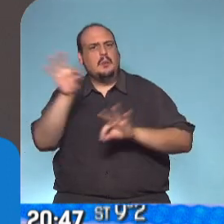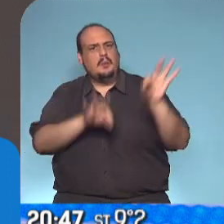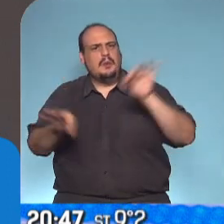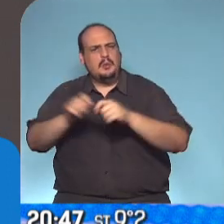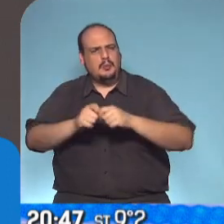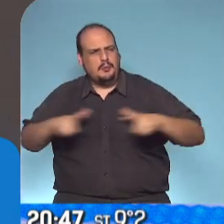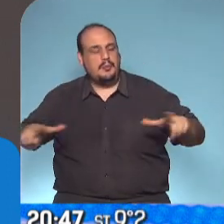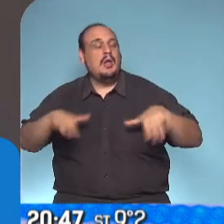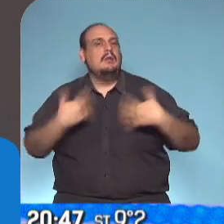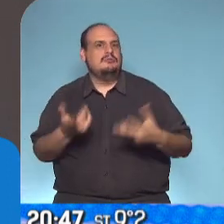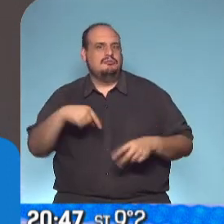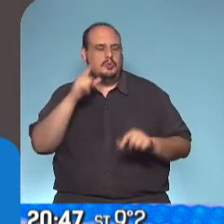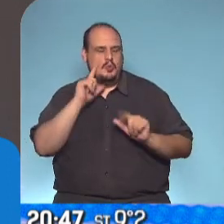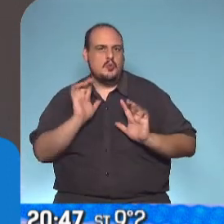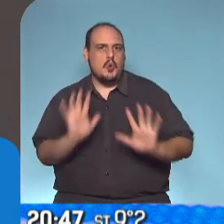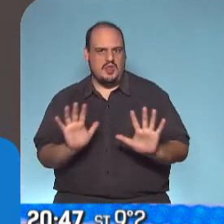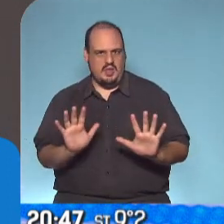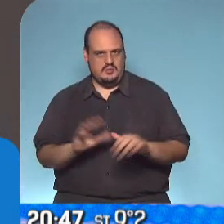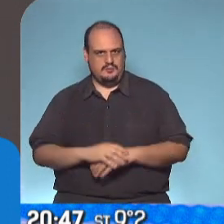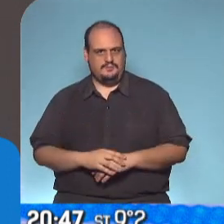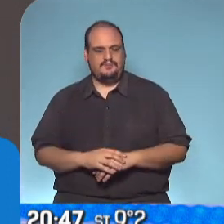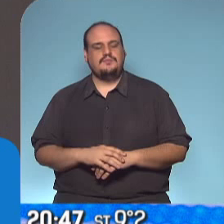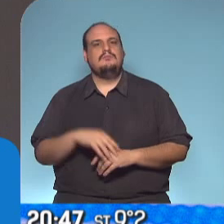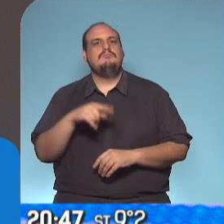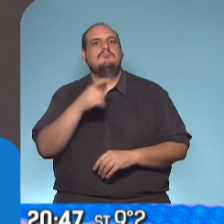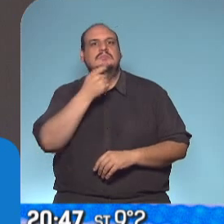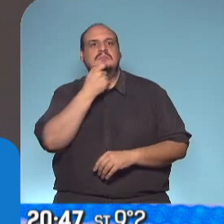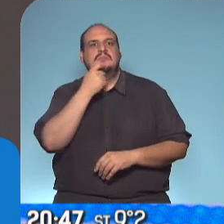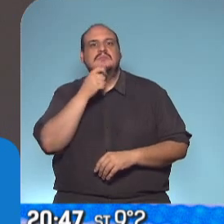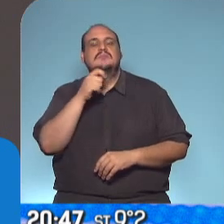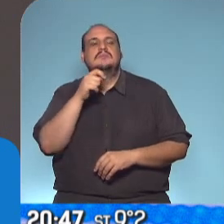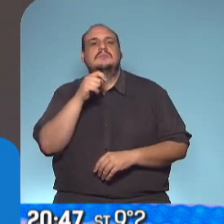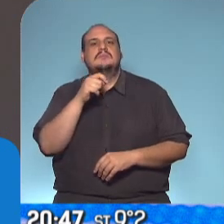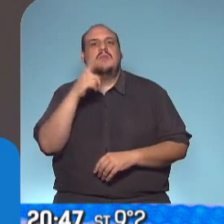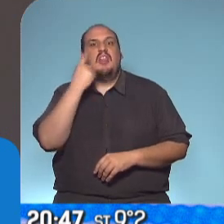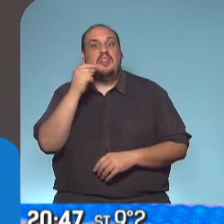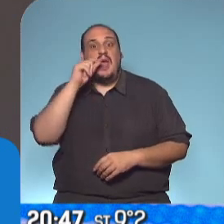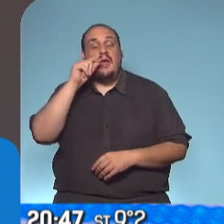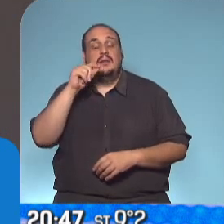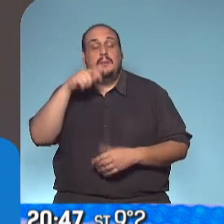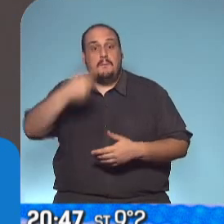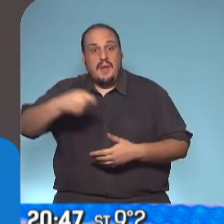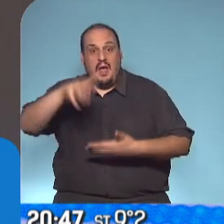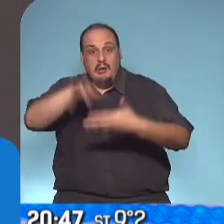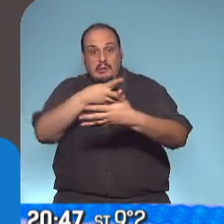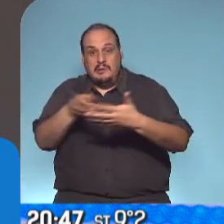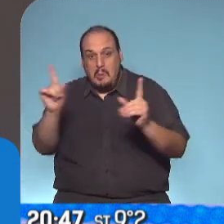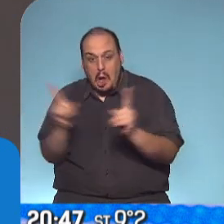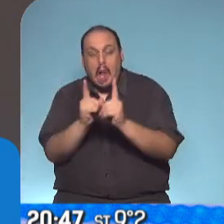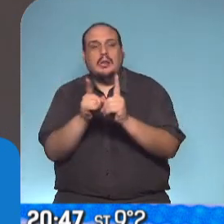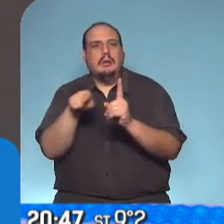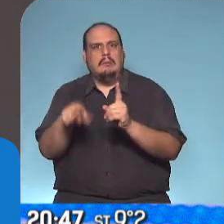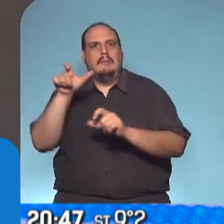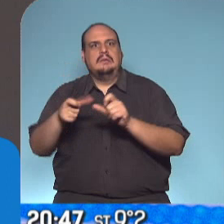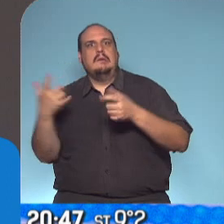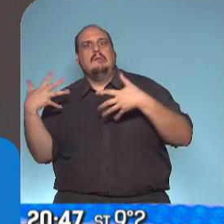tanto hay que ser bien cuidadoso, ¿no? Que tal vez acortar los cronogramas nos ponen en una situación de riesgo y ponen en una situación de riesgo a los